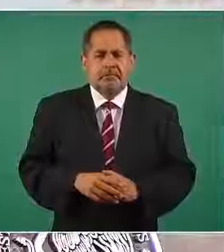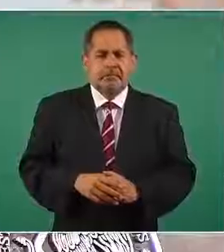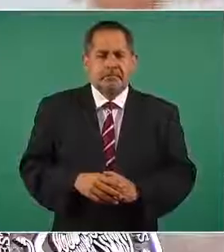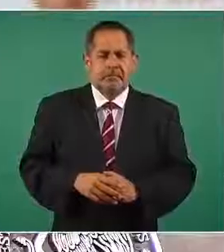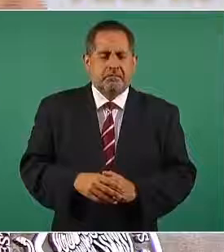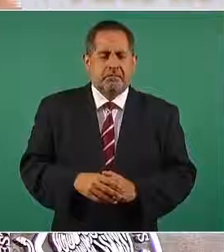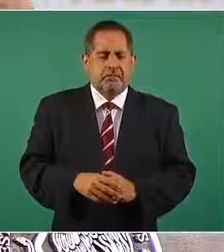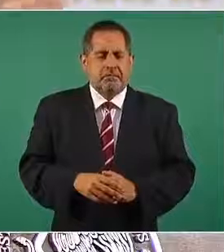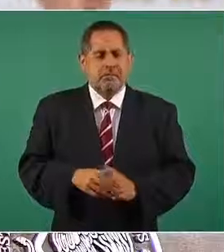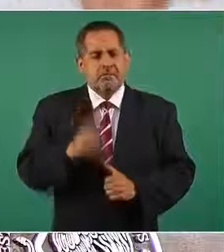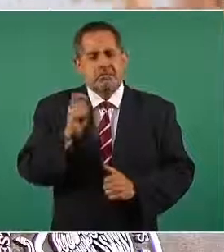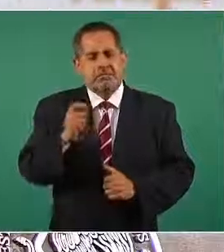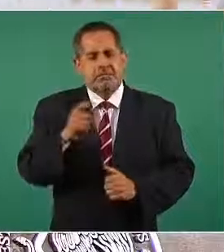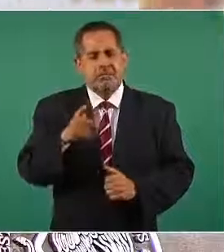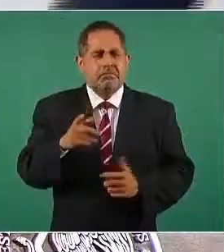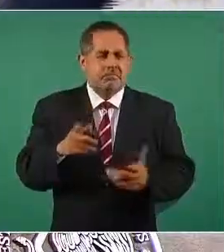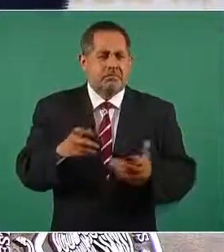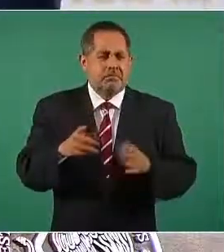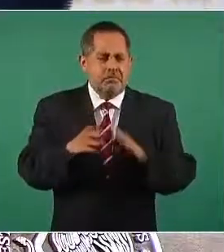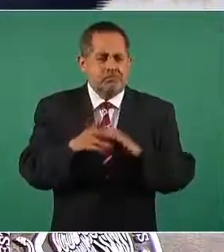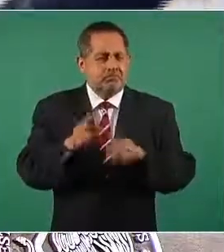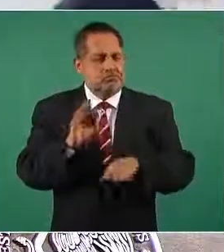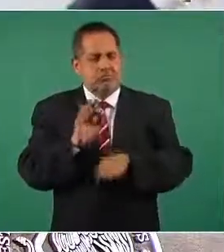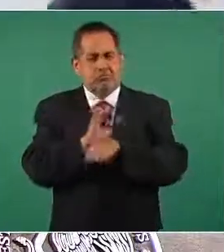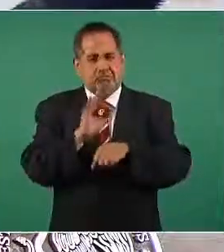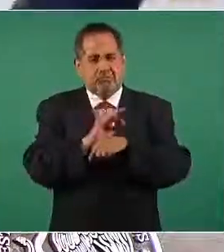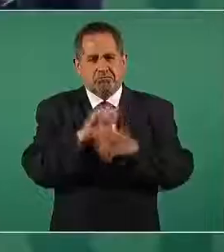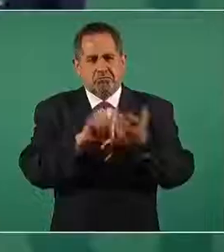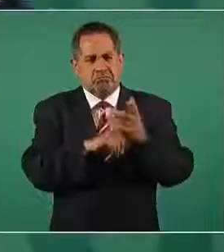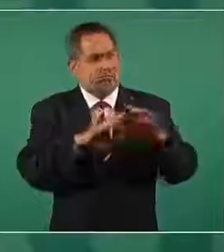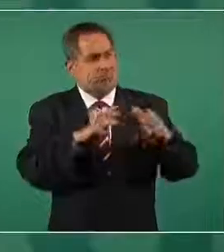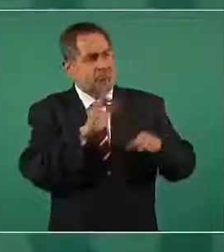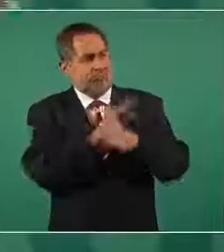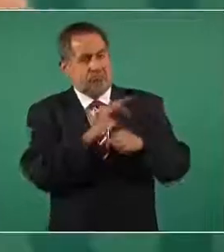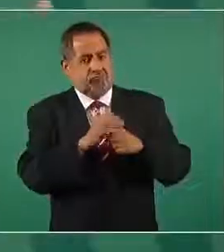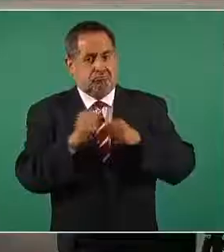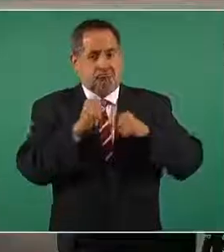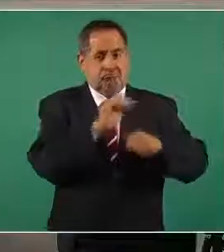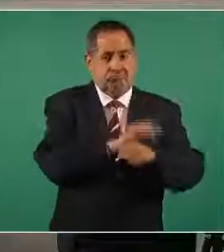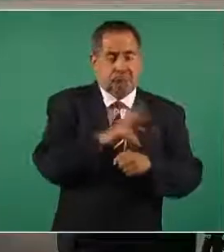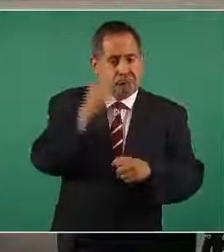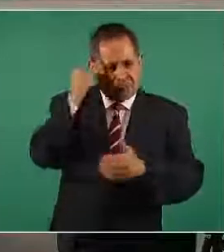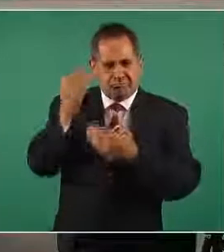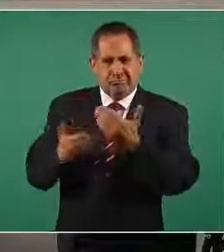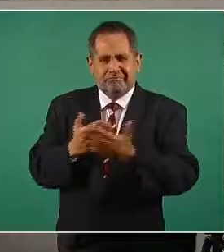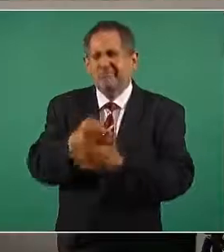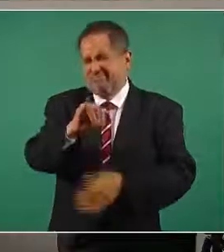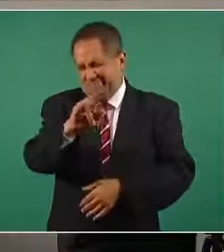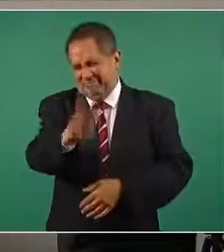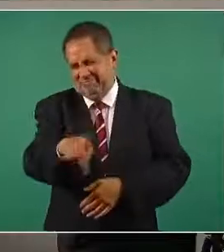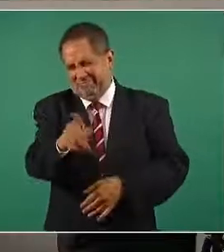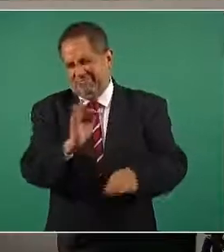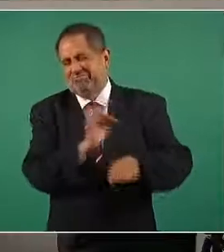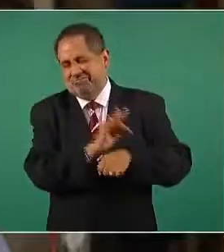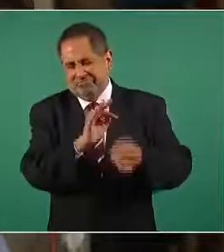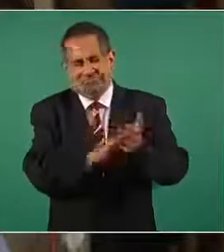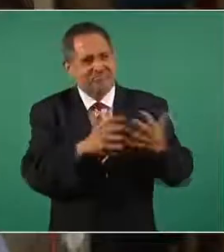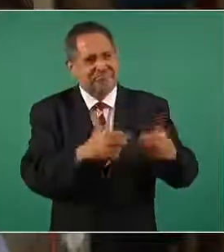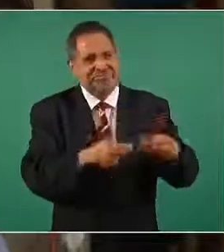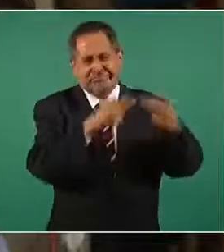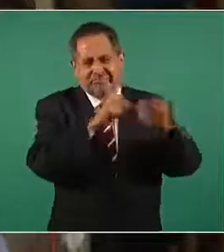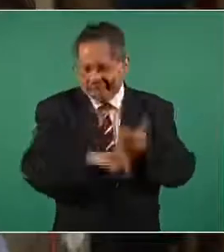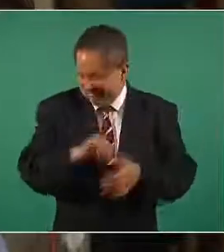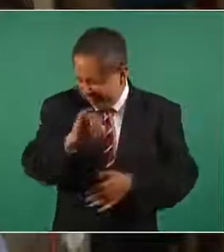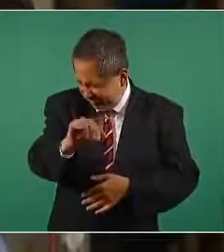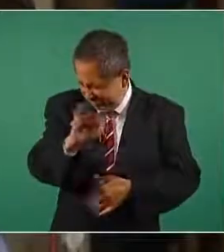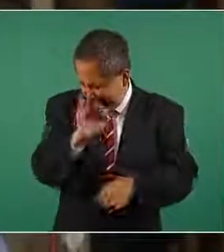y no lo vemos aquí no dejas tampoco de defender a los potentados. No, yo no defiendo a los. Claro que sí. Yo no defiendo